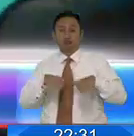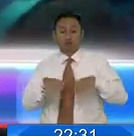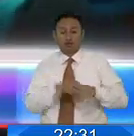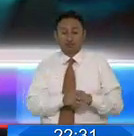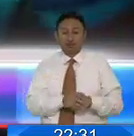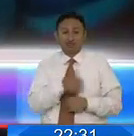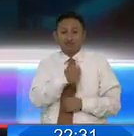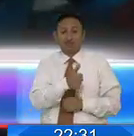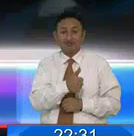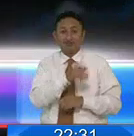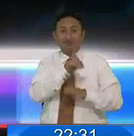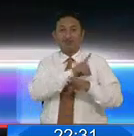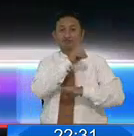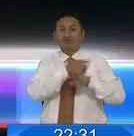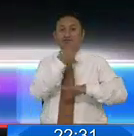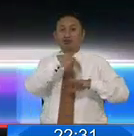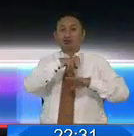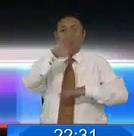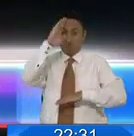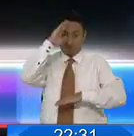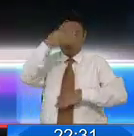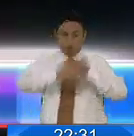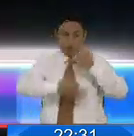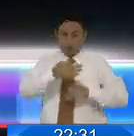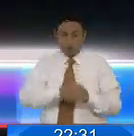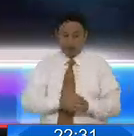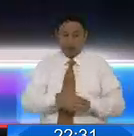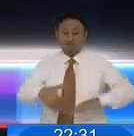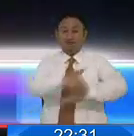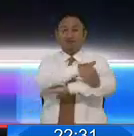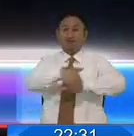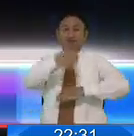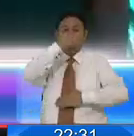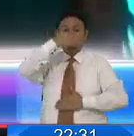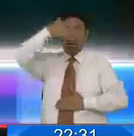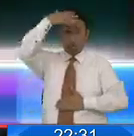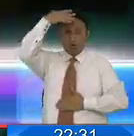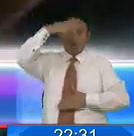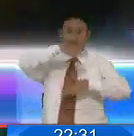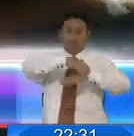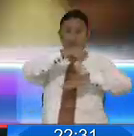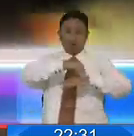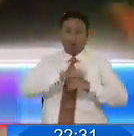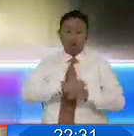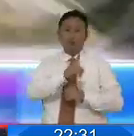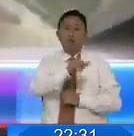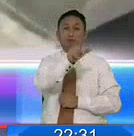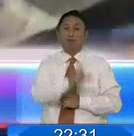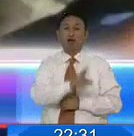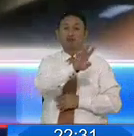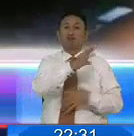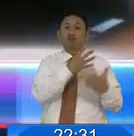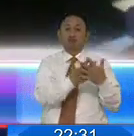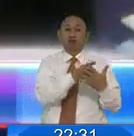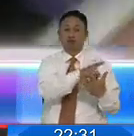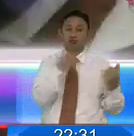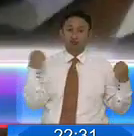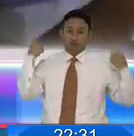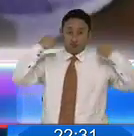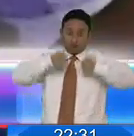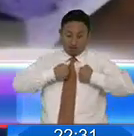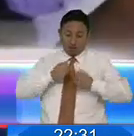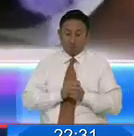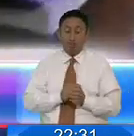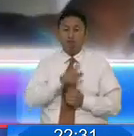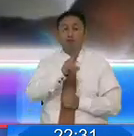la misma dirección nacional de la policía judicial en la villa santo domingo quevedo fue detenido un sujeto que llevaba en su maleta 25 mil